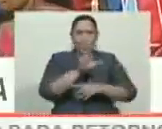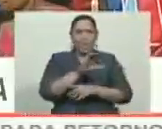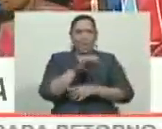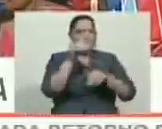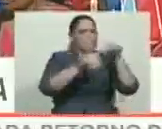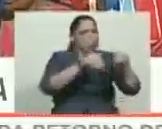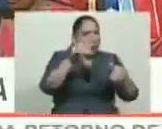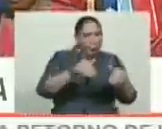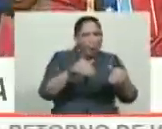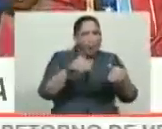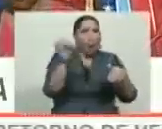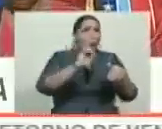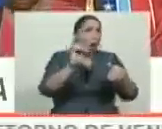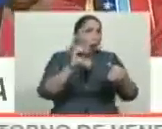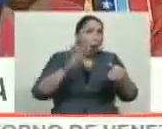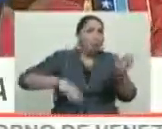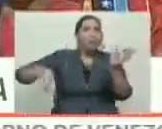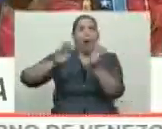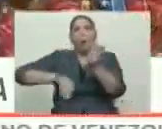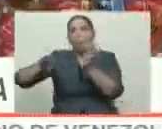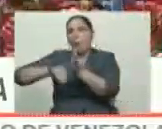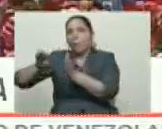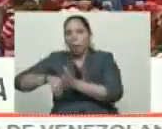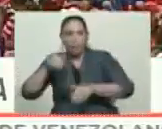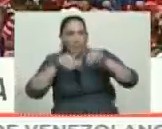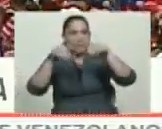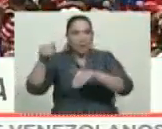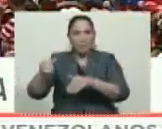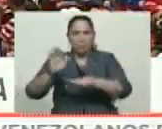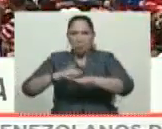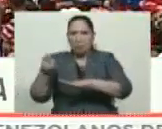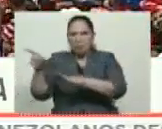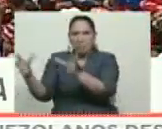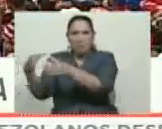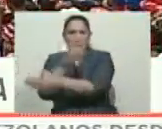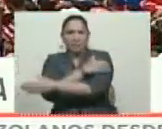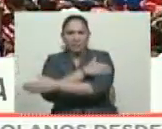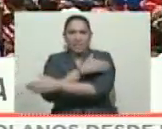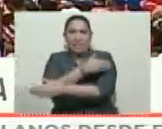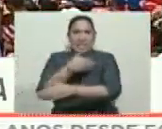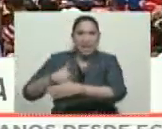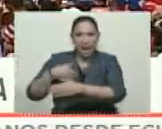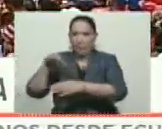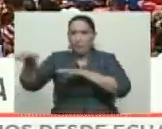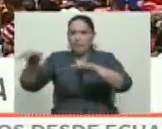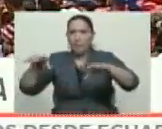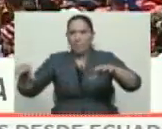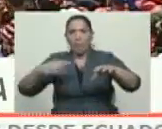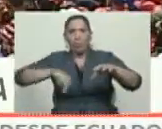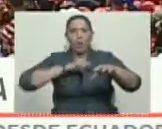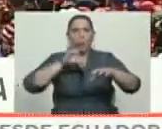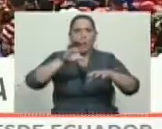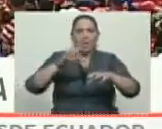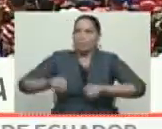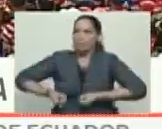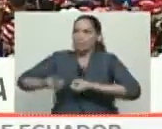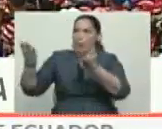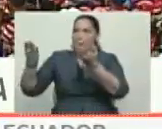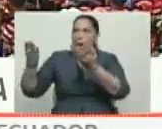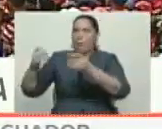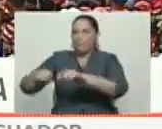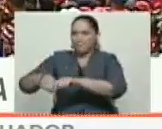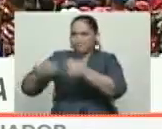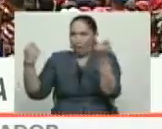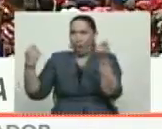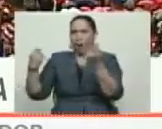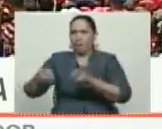una y mil veces. ¿Por qué? Porque ellos lo que quieren es dividir nuestro país, entregarlo en pedacitos, dividirlo